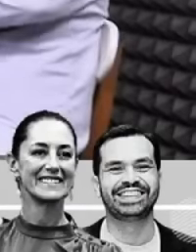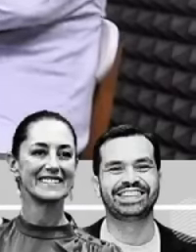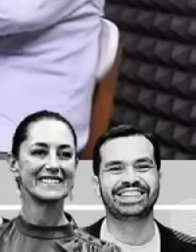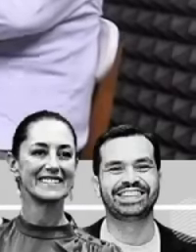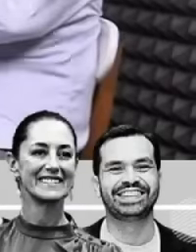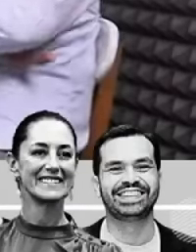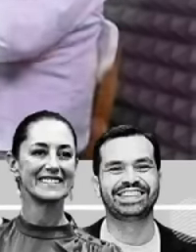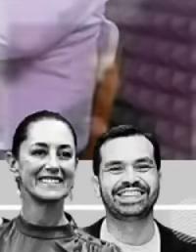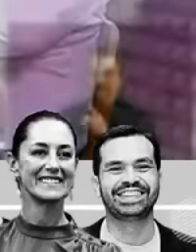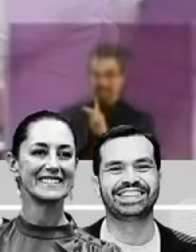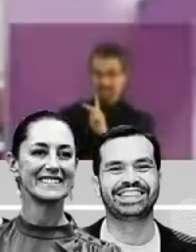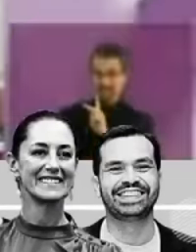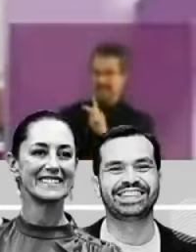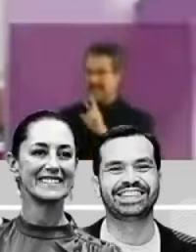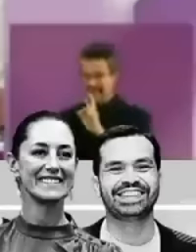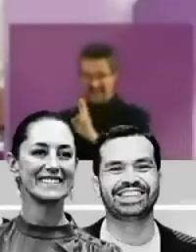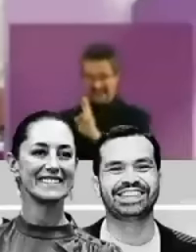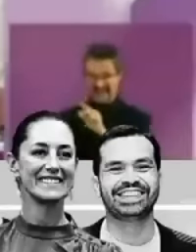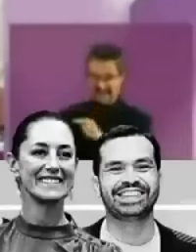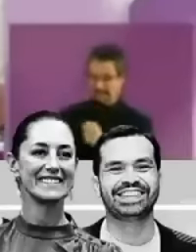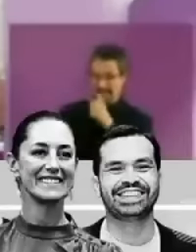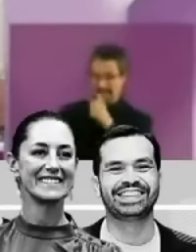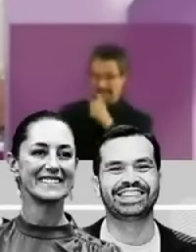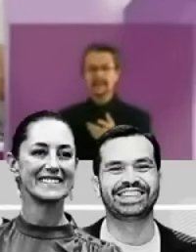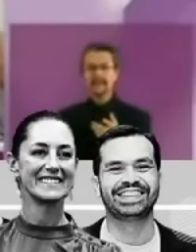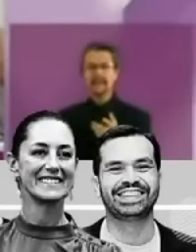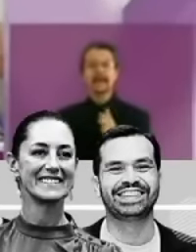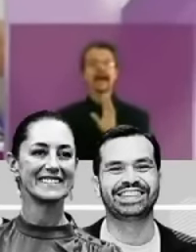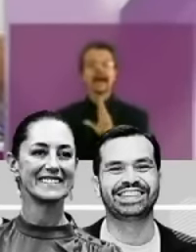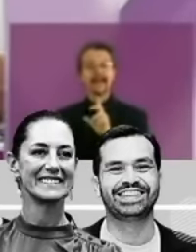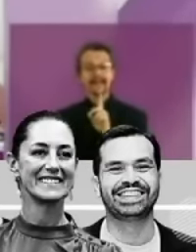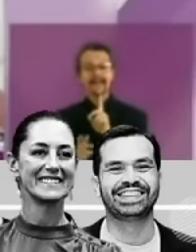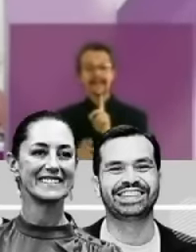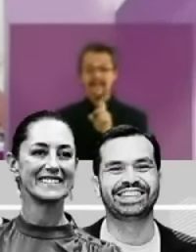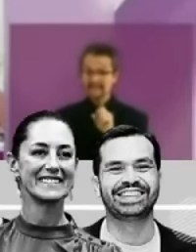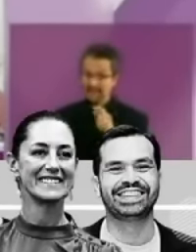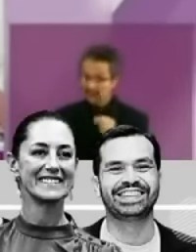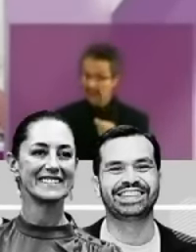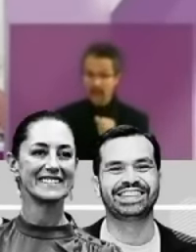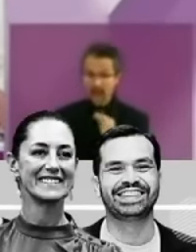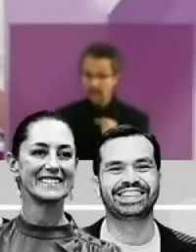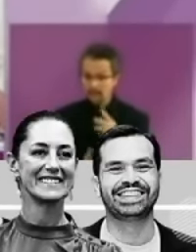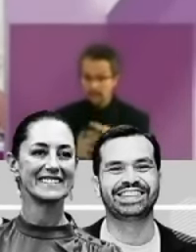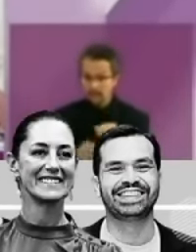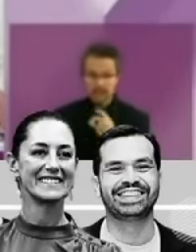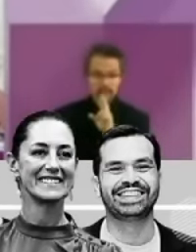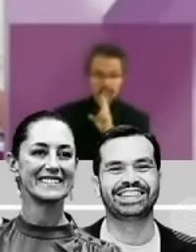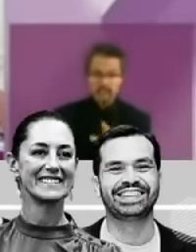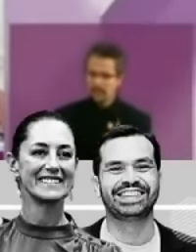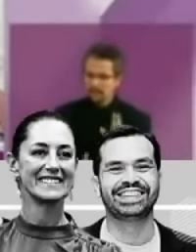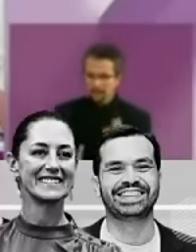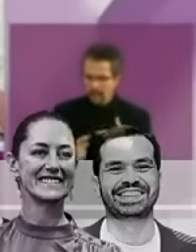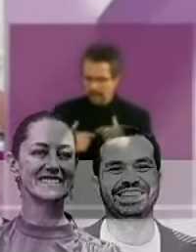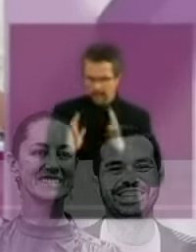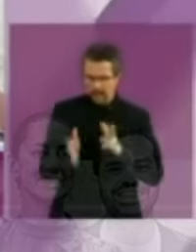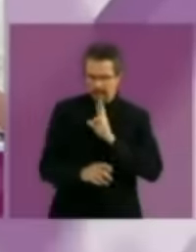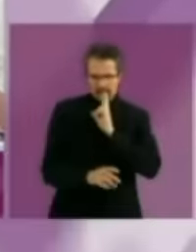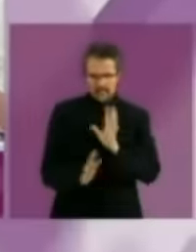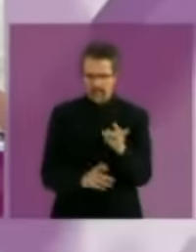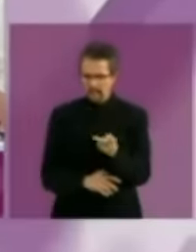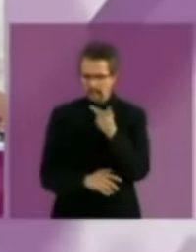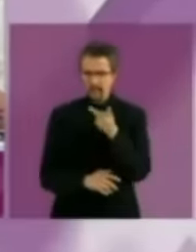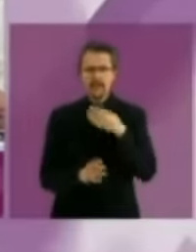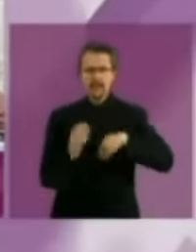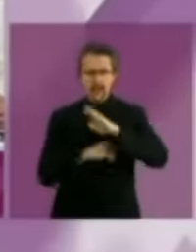El rol de Xóchitl Gálvez de alguna manera era previsible, y se esperaba que lo hiciera bien, como bien lo dices